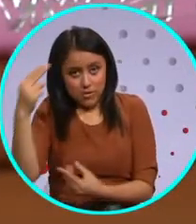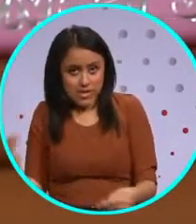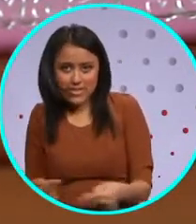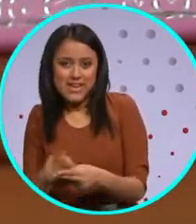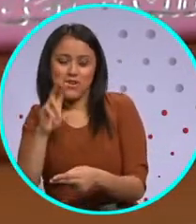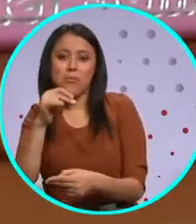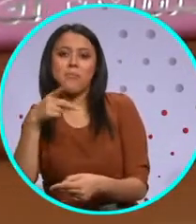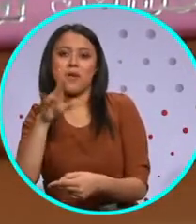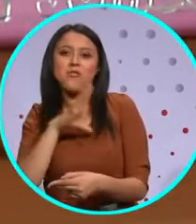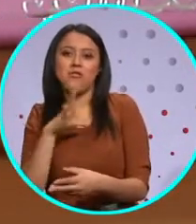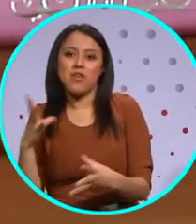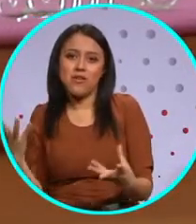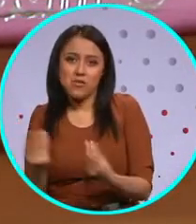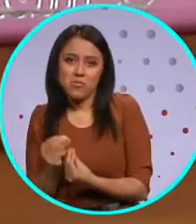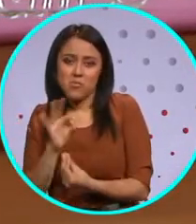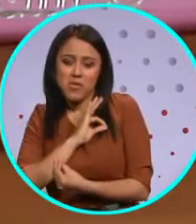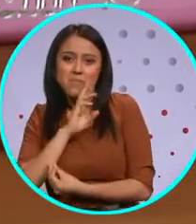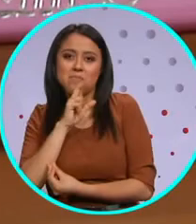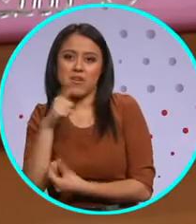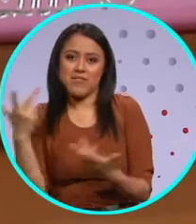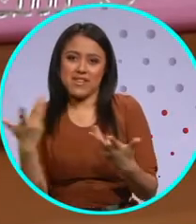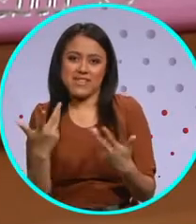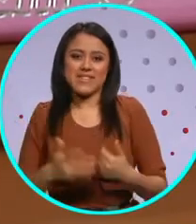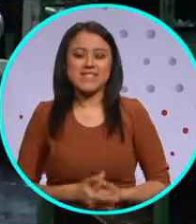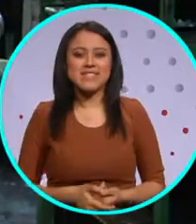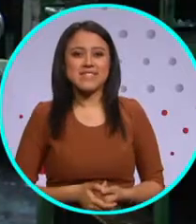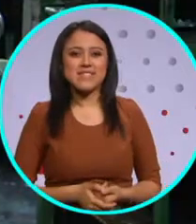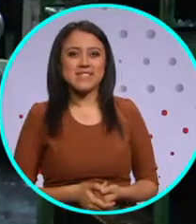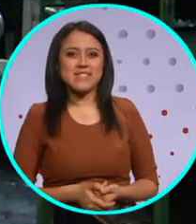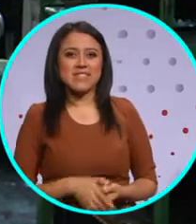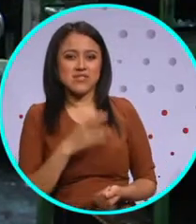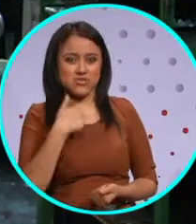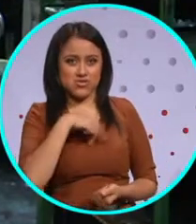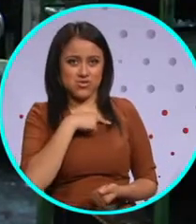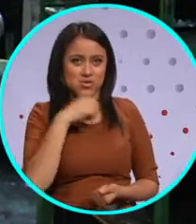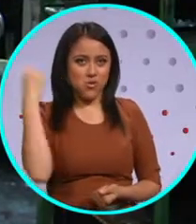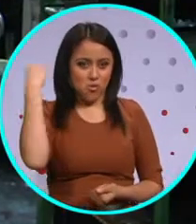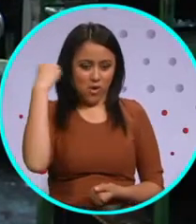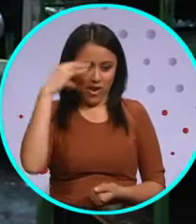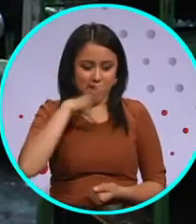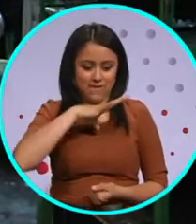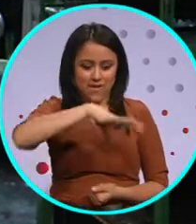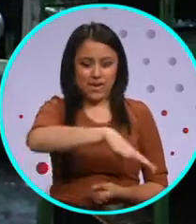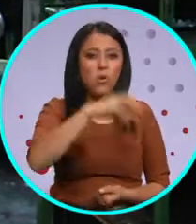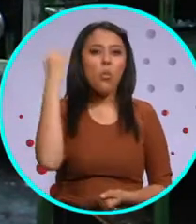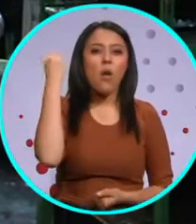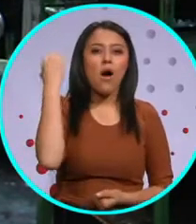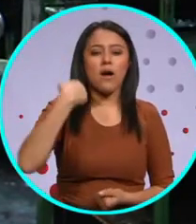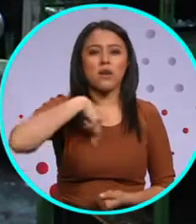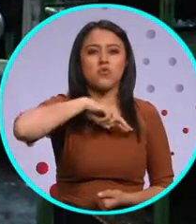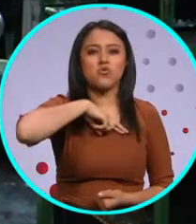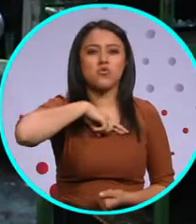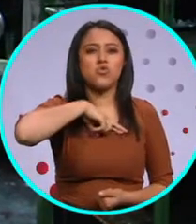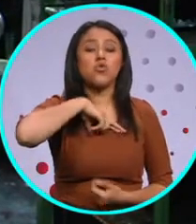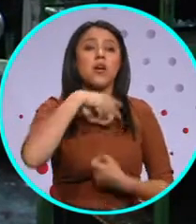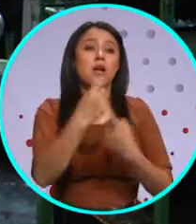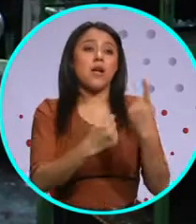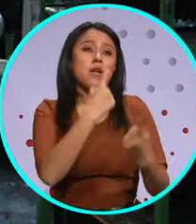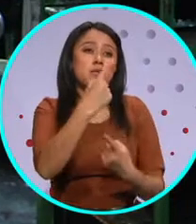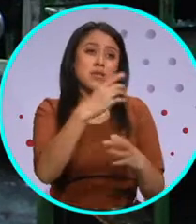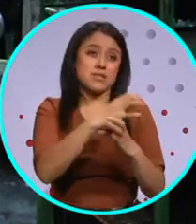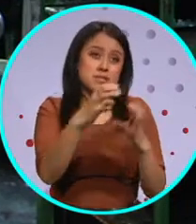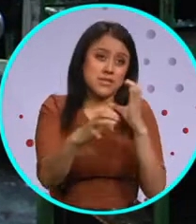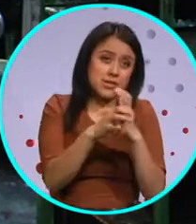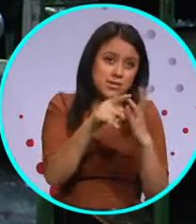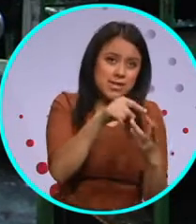el grupo ha apostado sus mejores cartas pero es una planta en oaxaca donde acabamos de mudar parte de la producción que